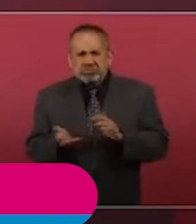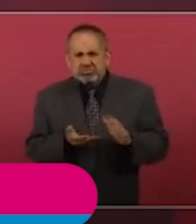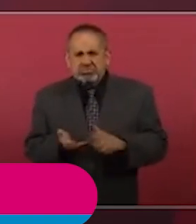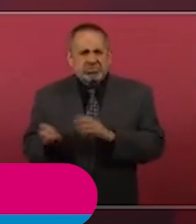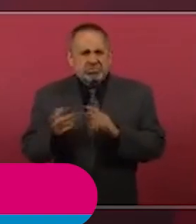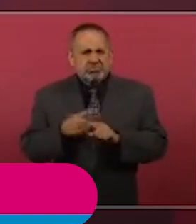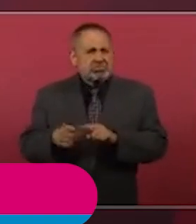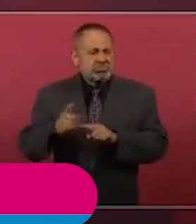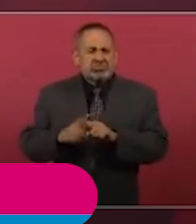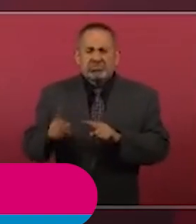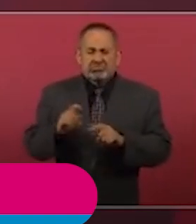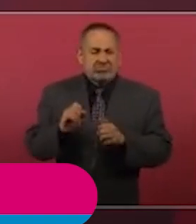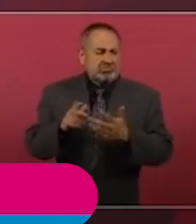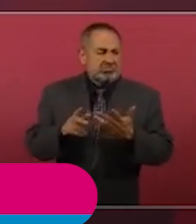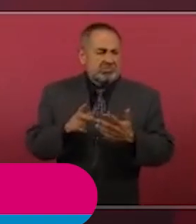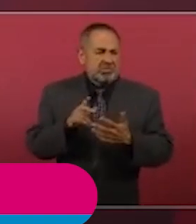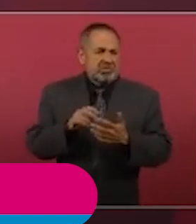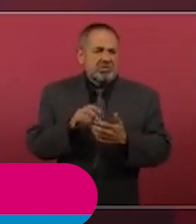procesa